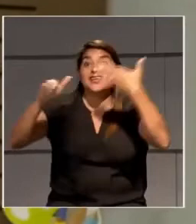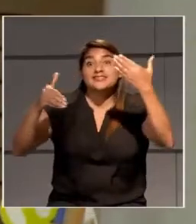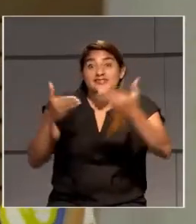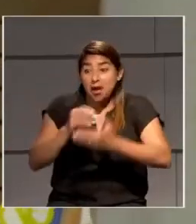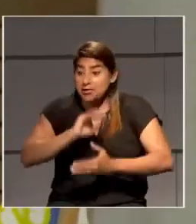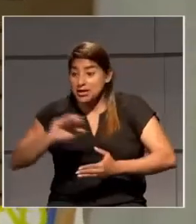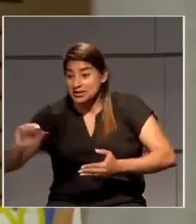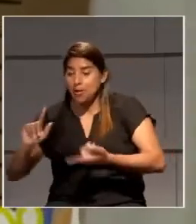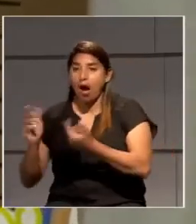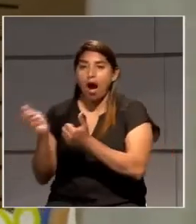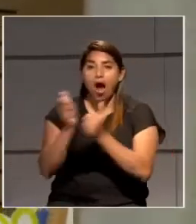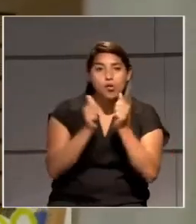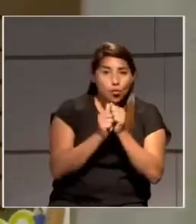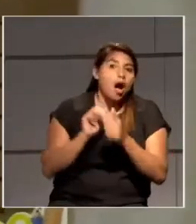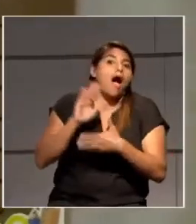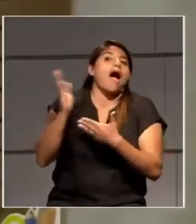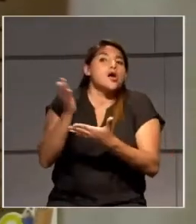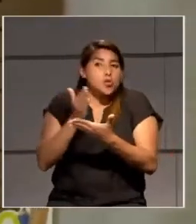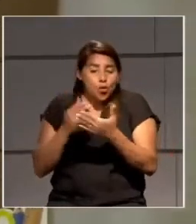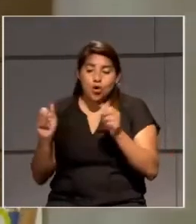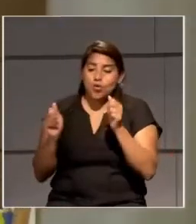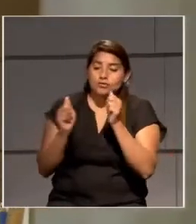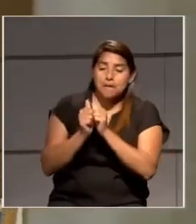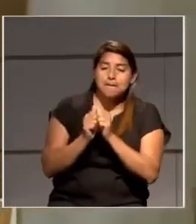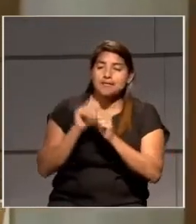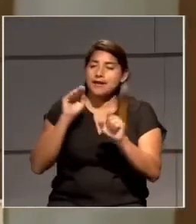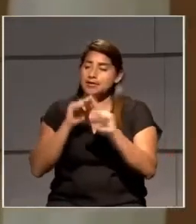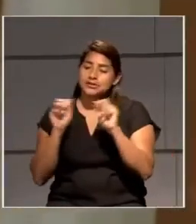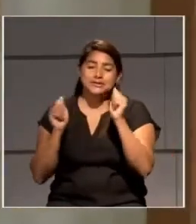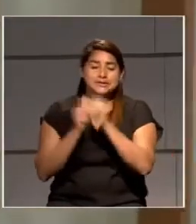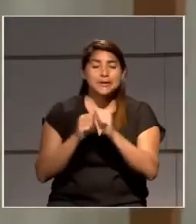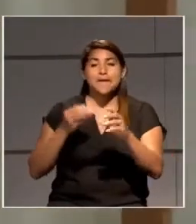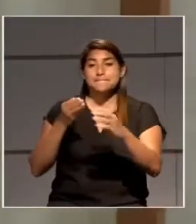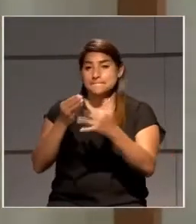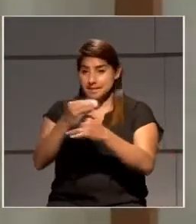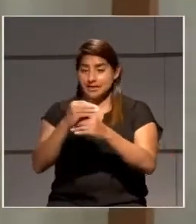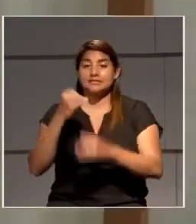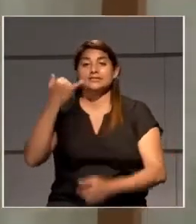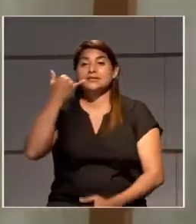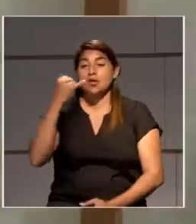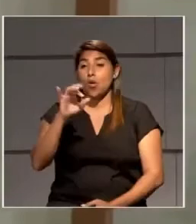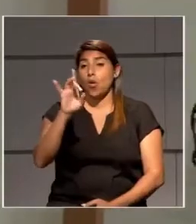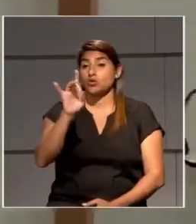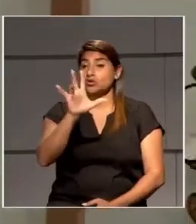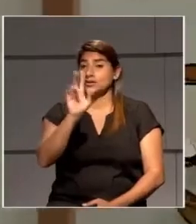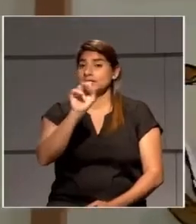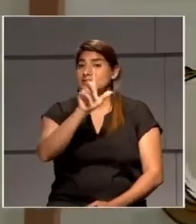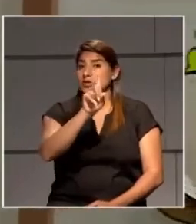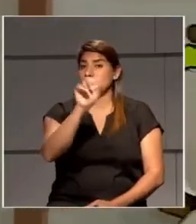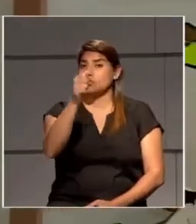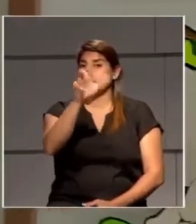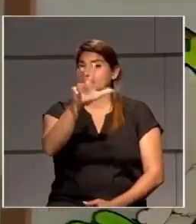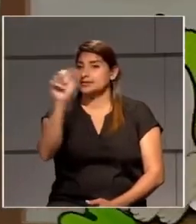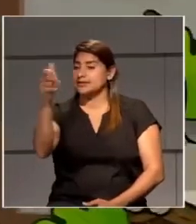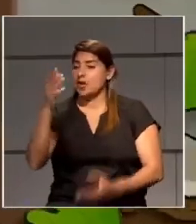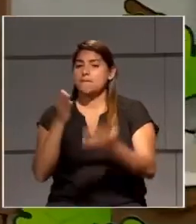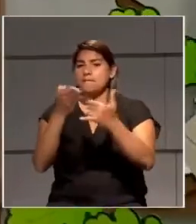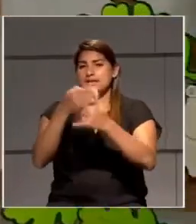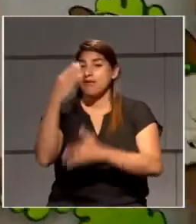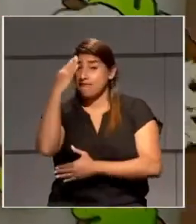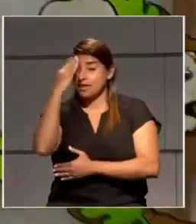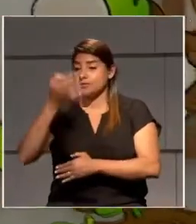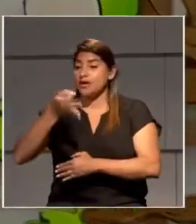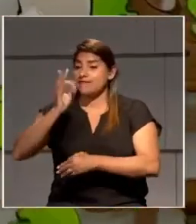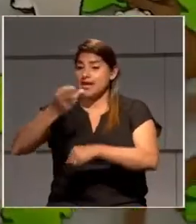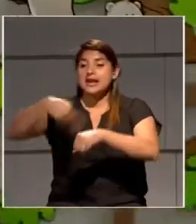los chicos o de algunos de los chicos que siempre están con nosotros a través del 8751-1313 o a través de nuestro